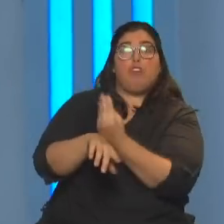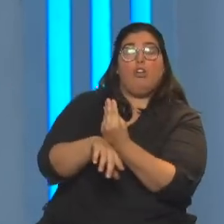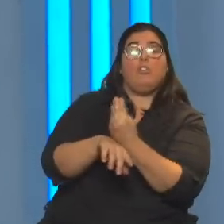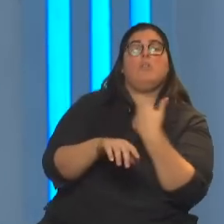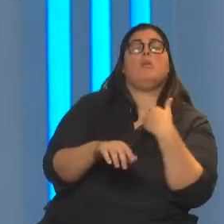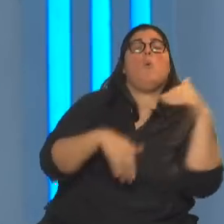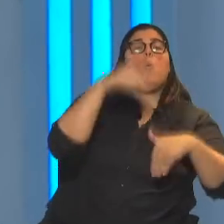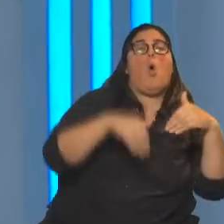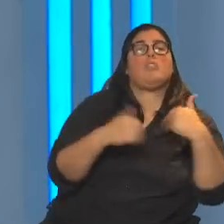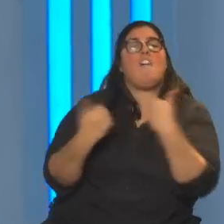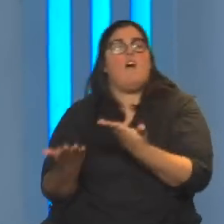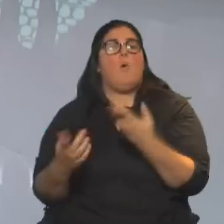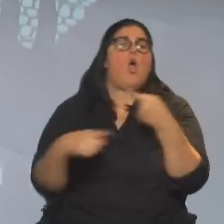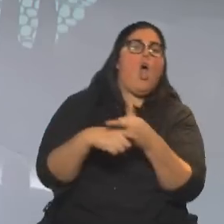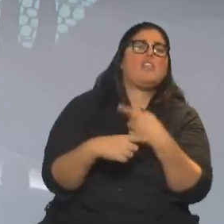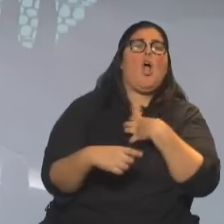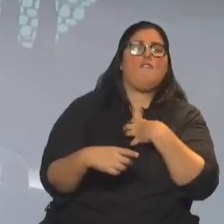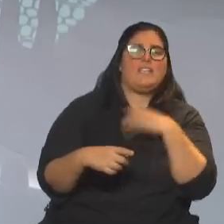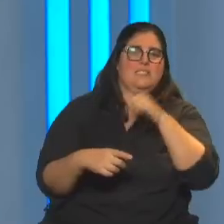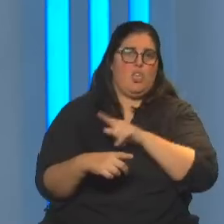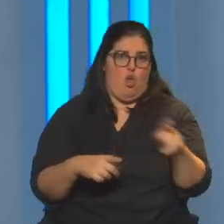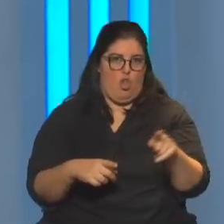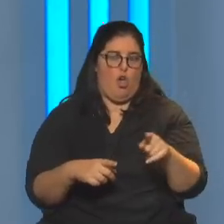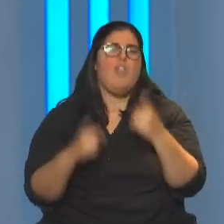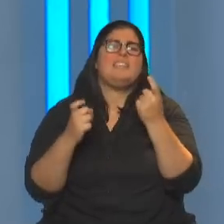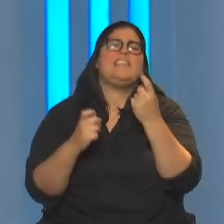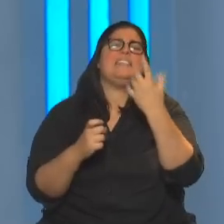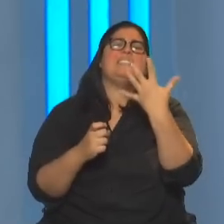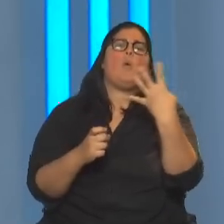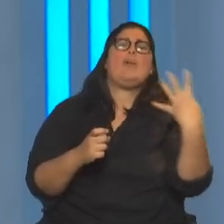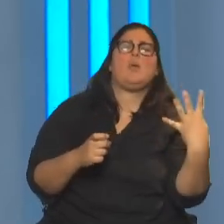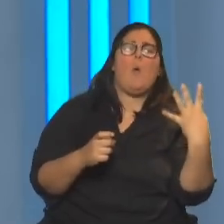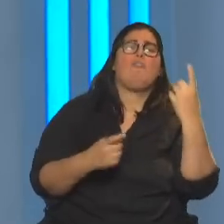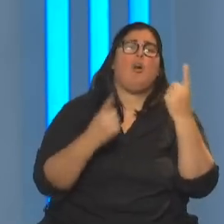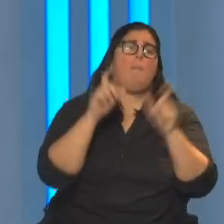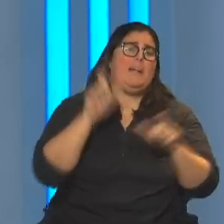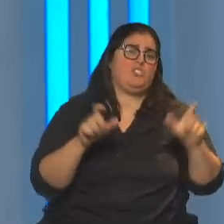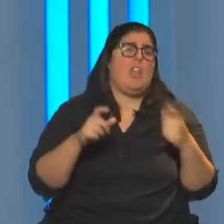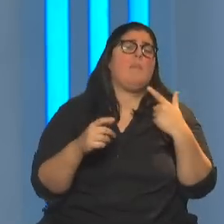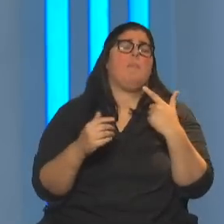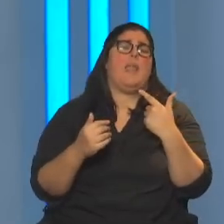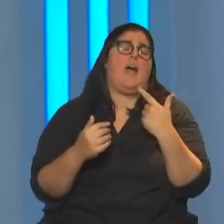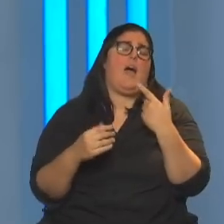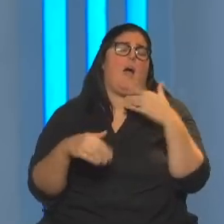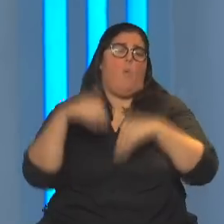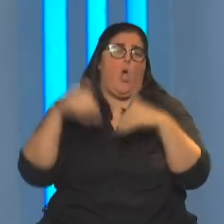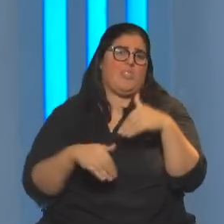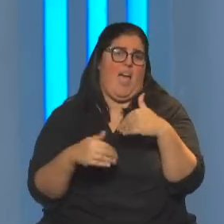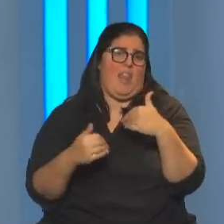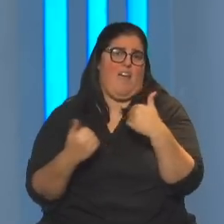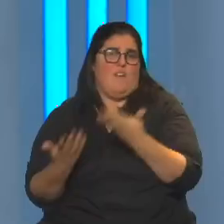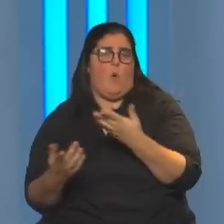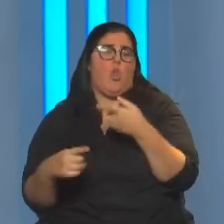necesitan 54 parlamentarios para llevar adelante la moción, sino que 148, como vimos en el informe, votaron en contra,